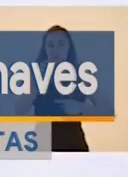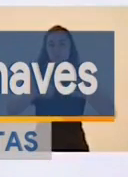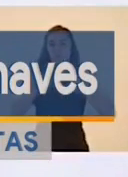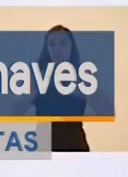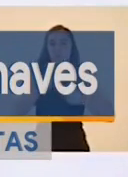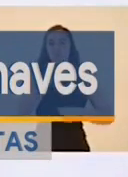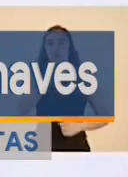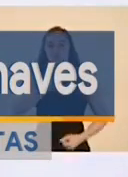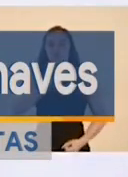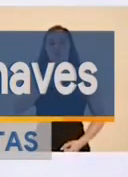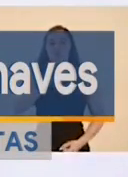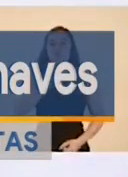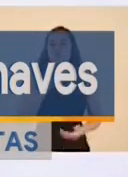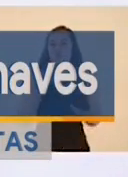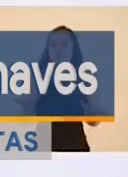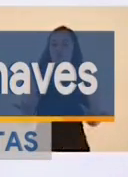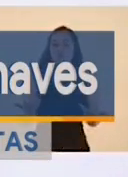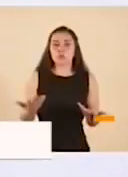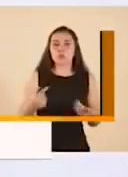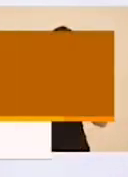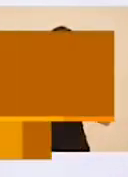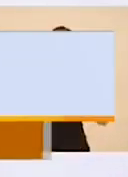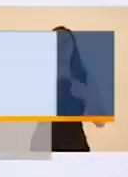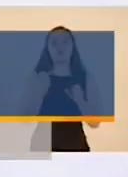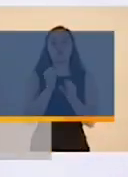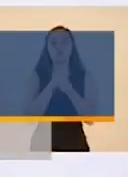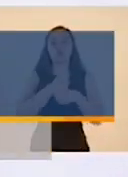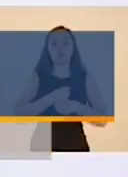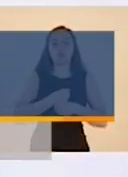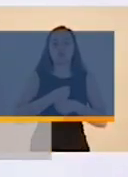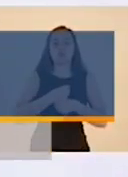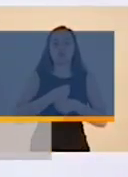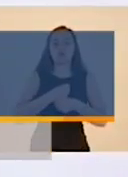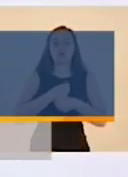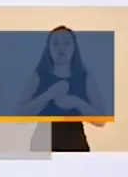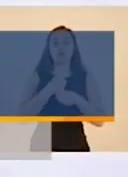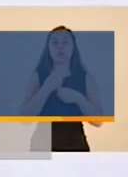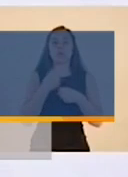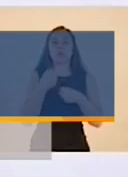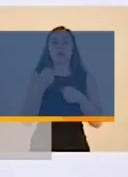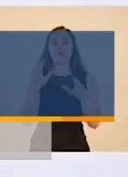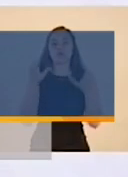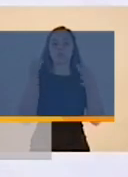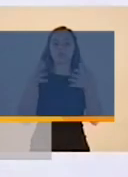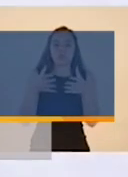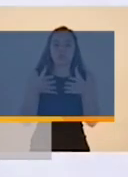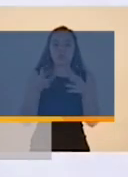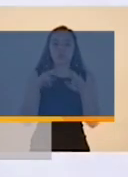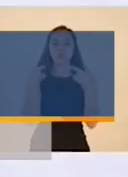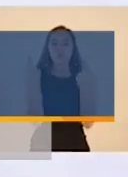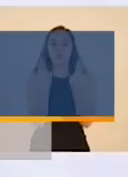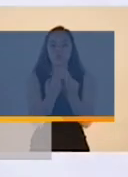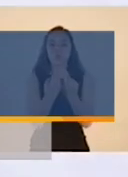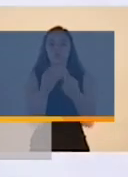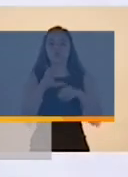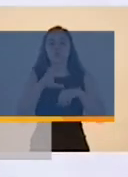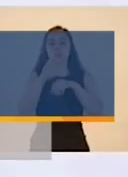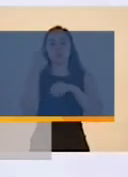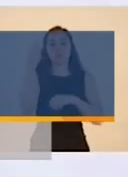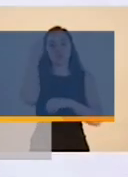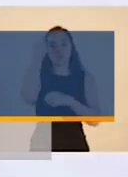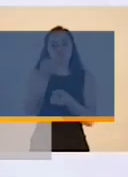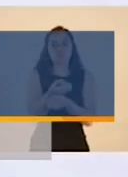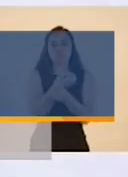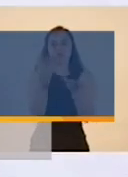conferencias de prensa, vamos a hacer que las sesiones del Consejo de Gobierno sean transmitidas en público.